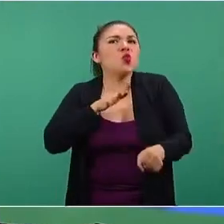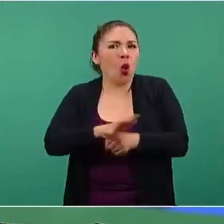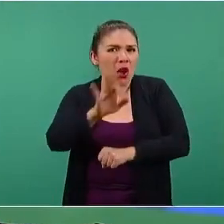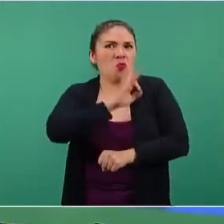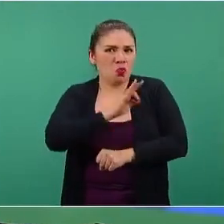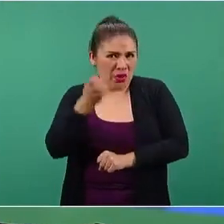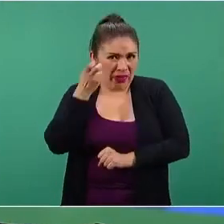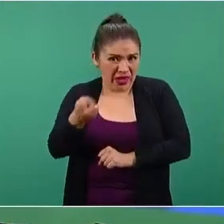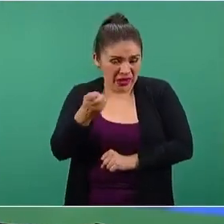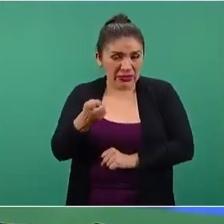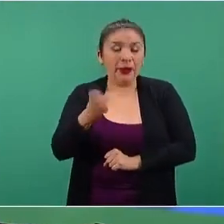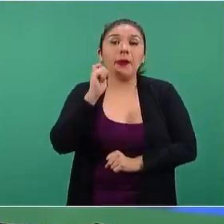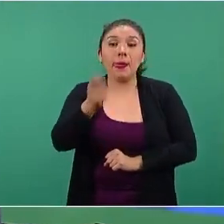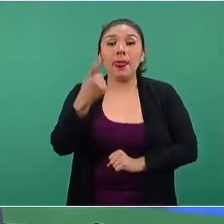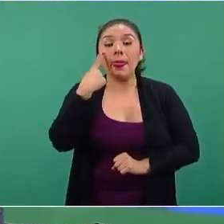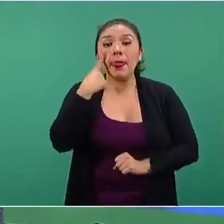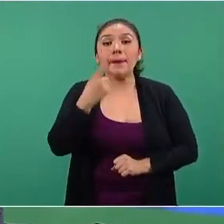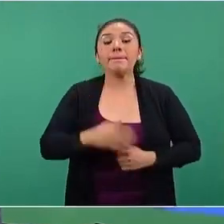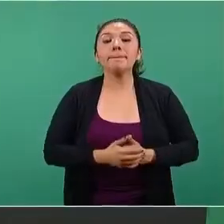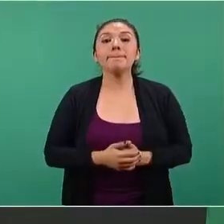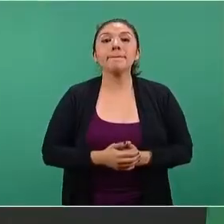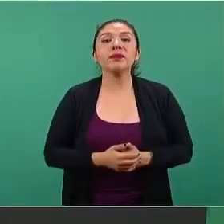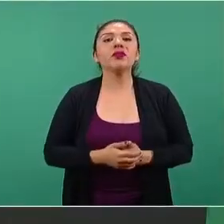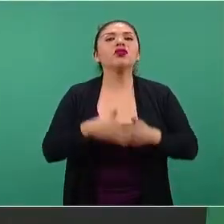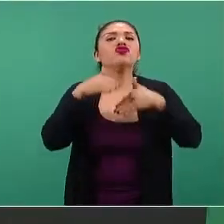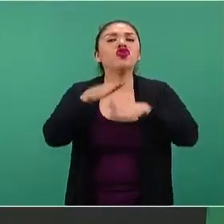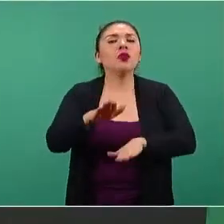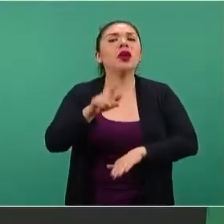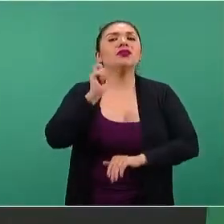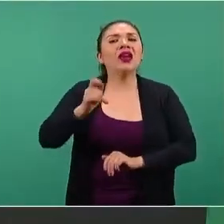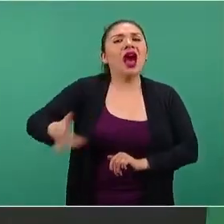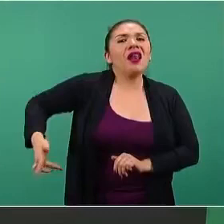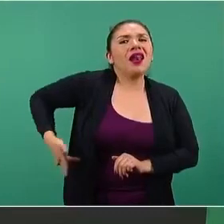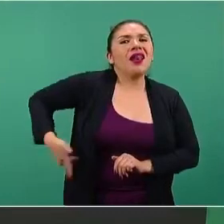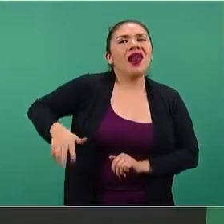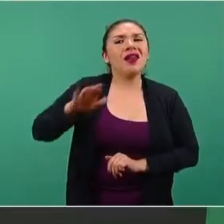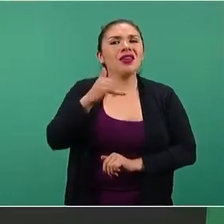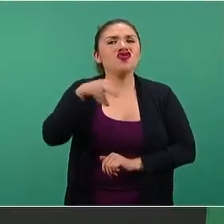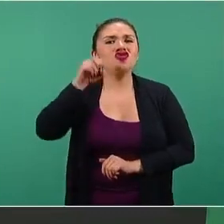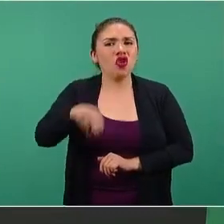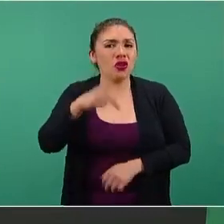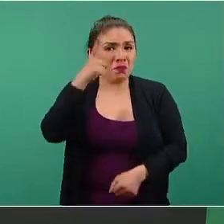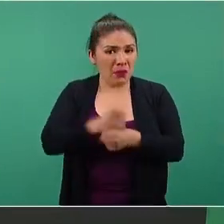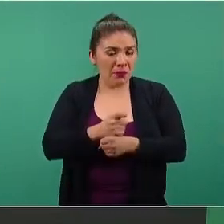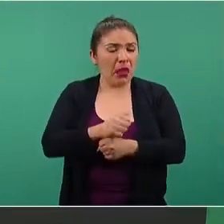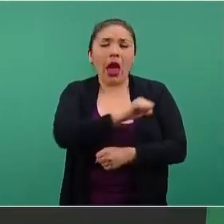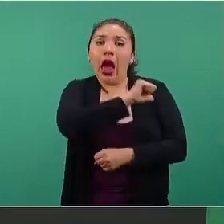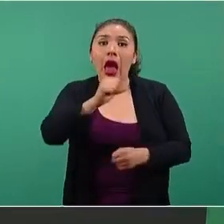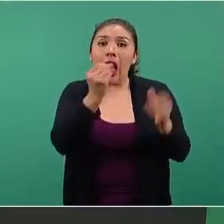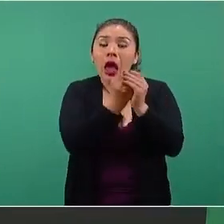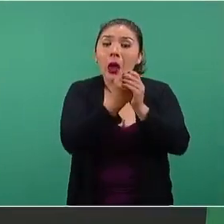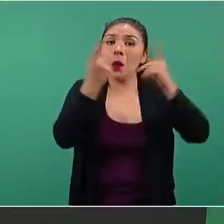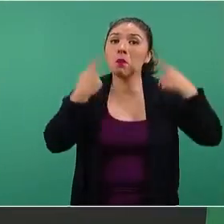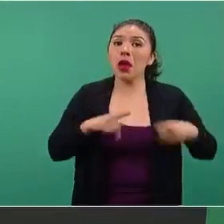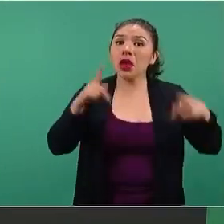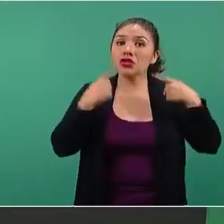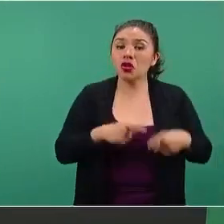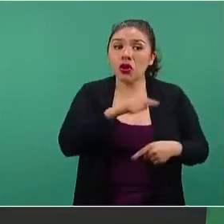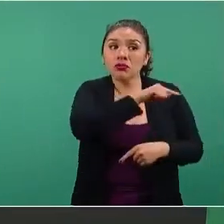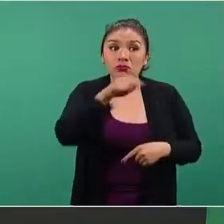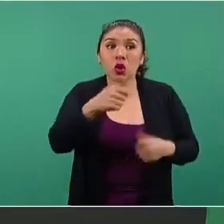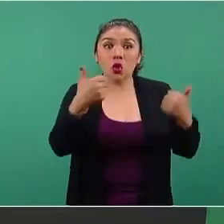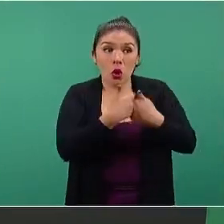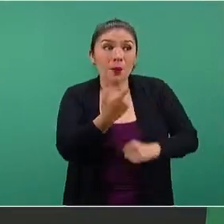este medicamento, es sobre la función renal, por ejemplo, de las personas a las que se